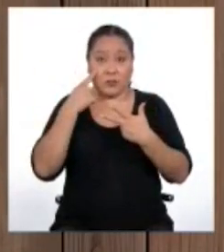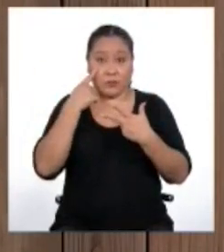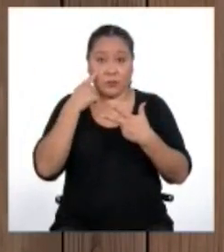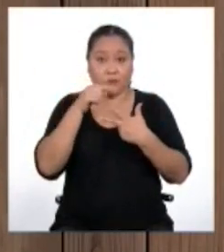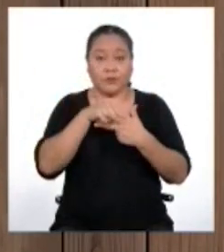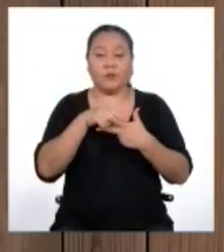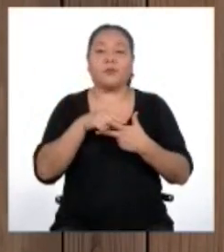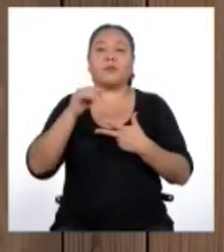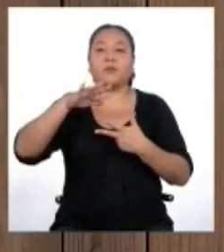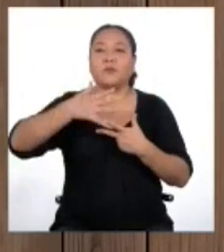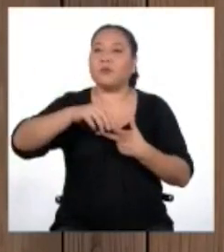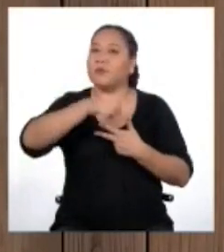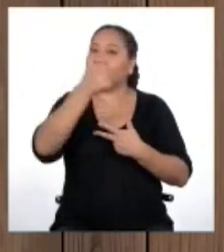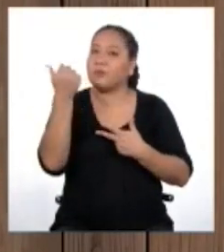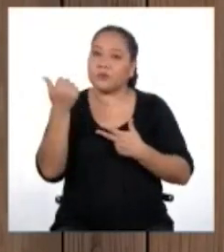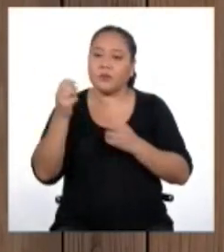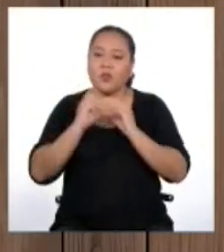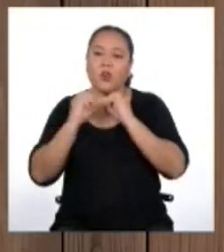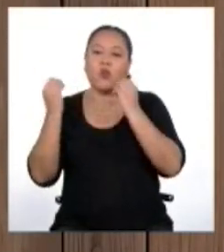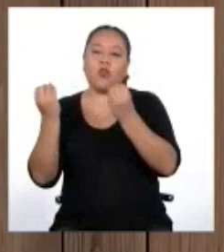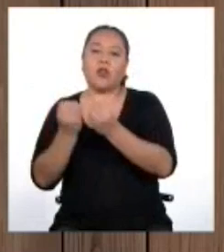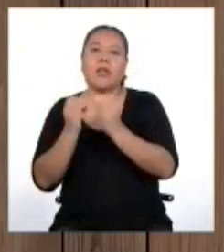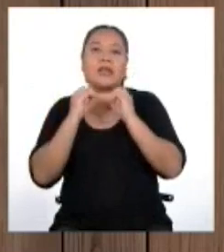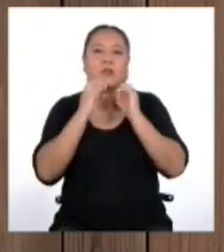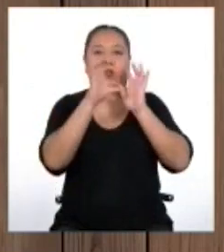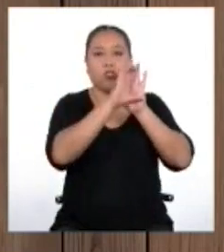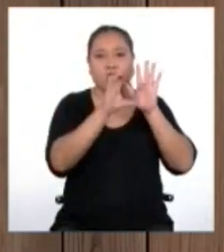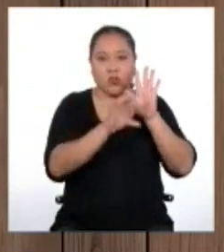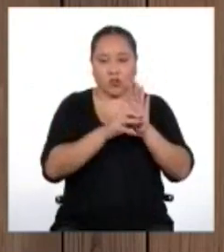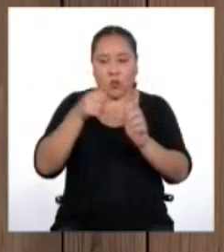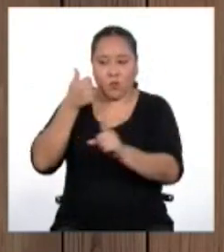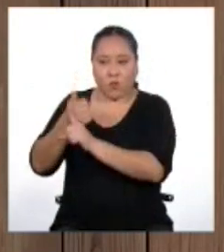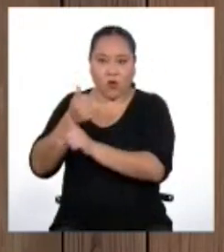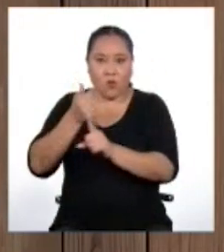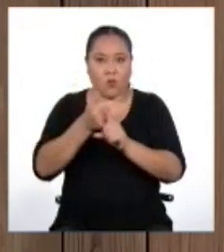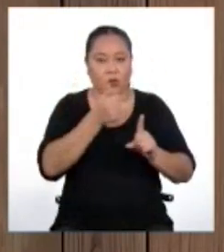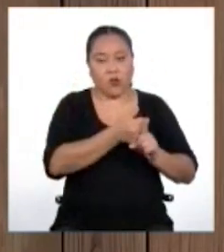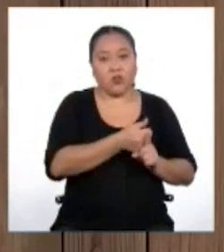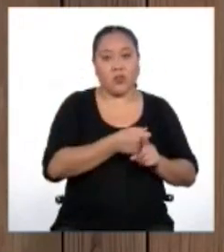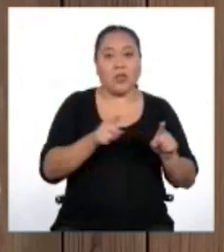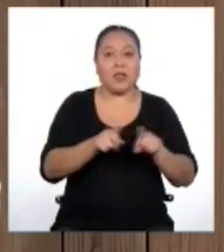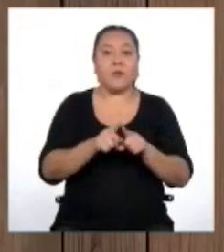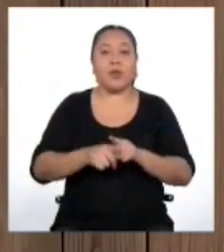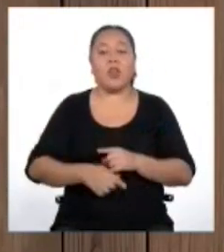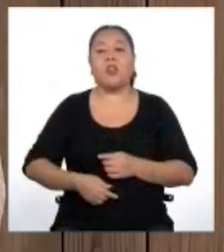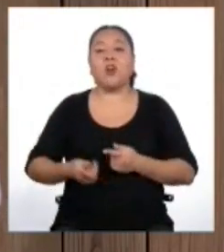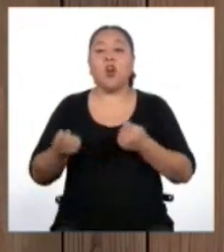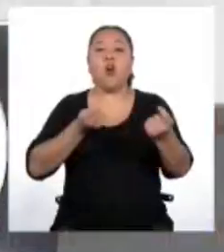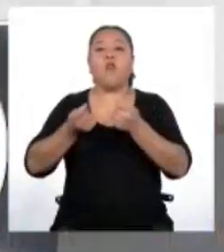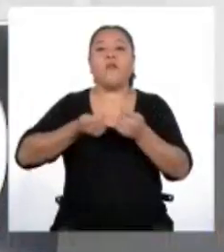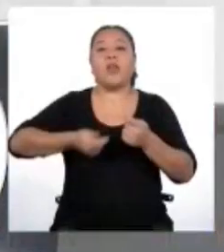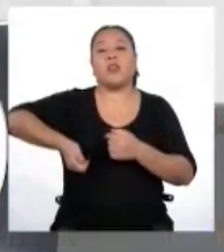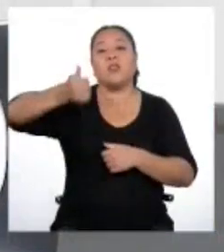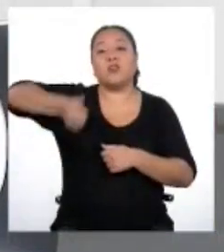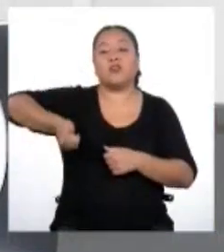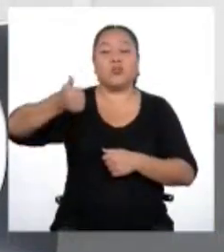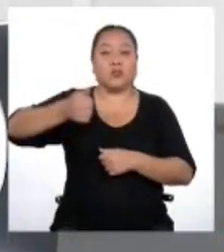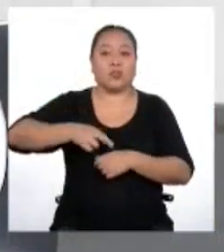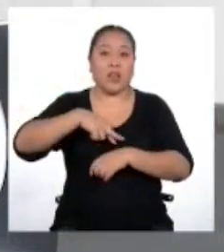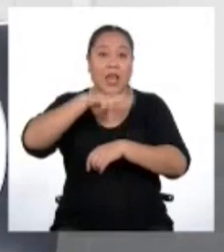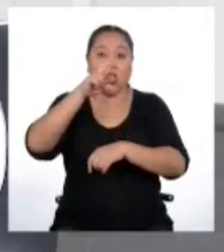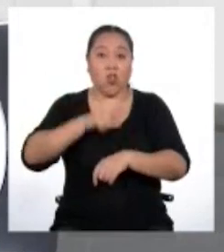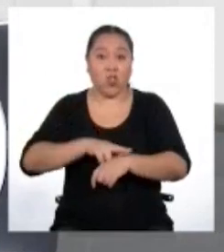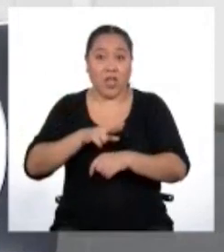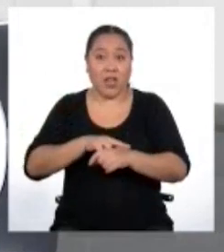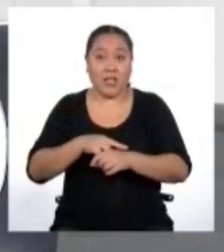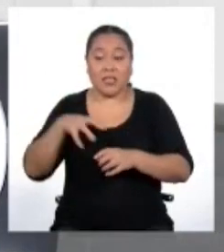otros organismos constitucionales autónomos. Y también están los gobiernos regionales y locales. Uy, profesor Marcial,